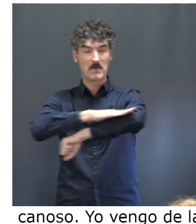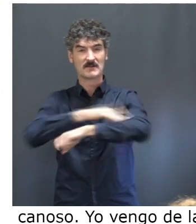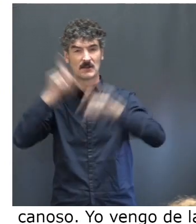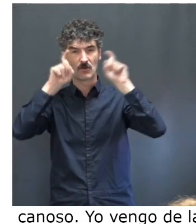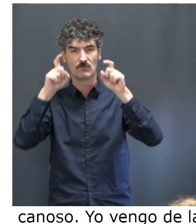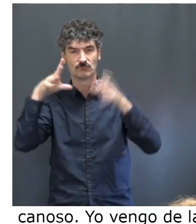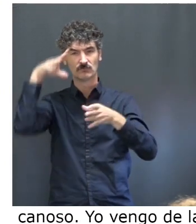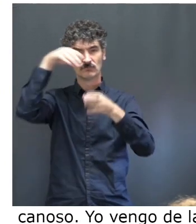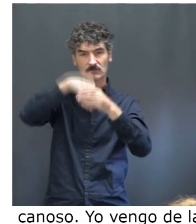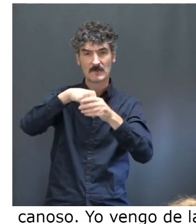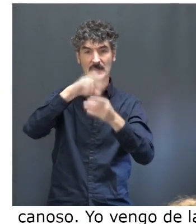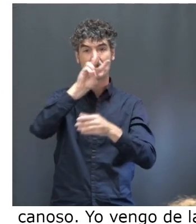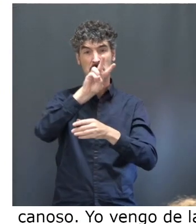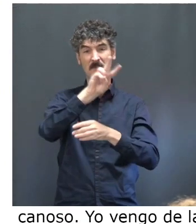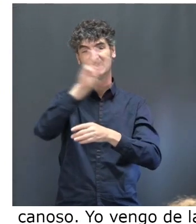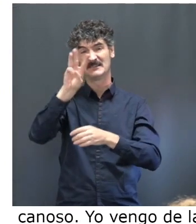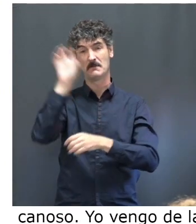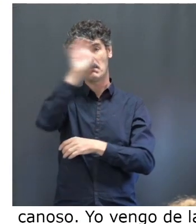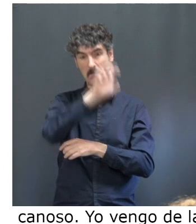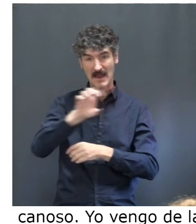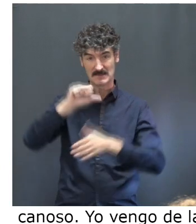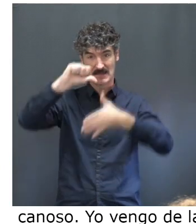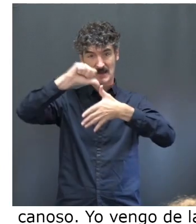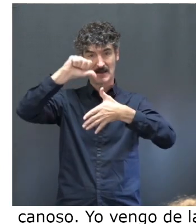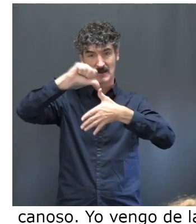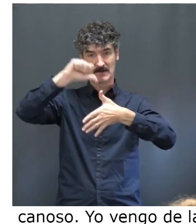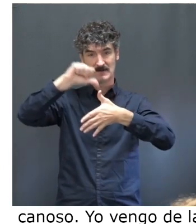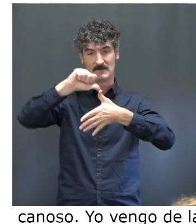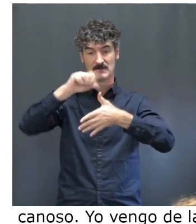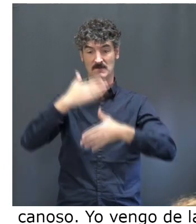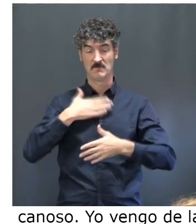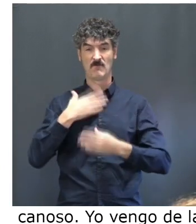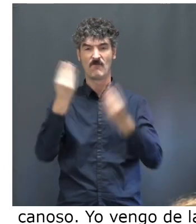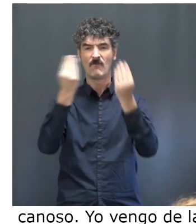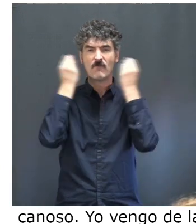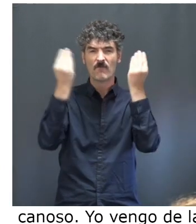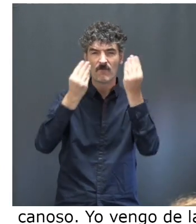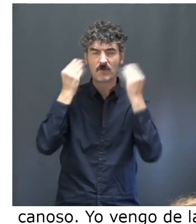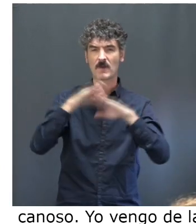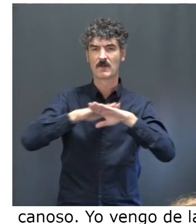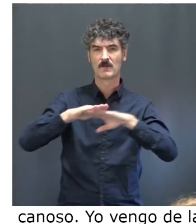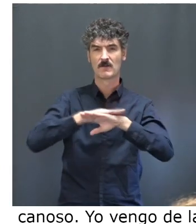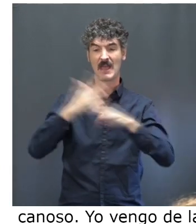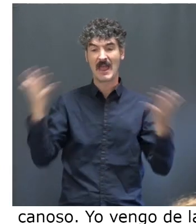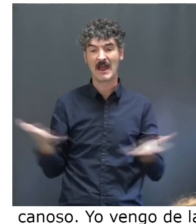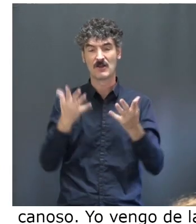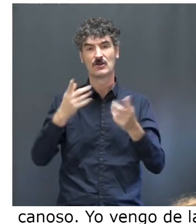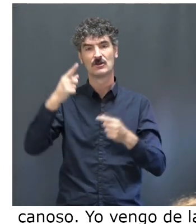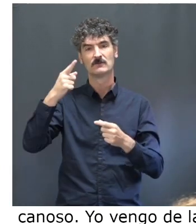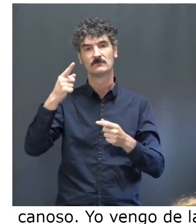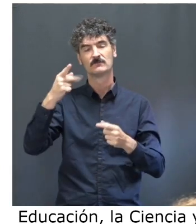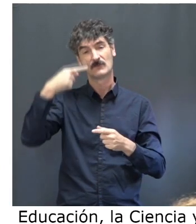de 23 estados. Y bueno, mi formación de base, yo soy animadora